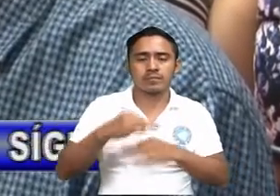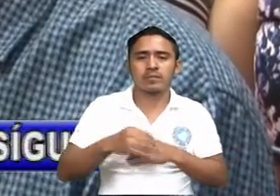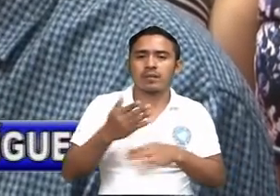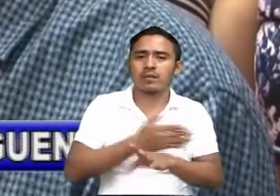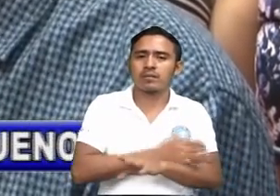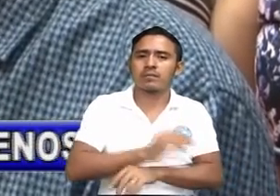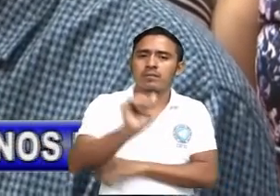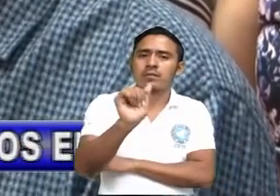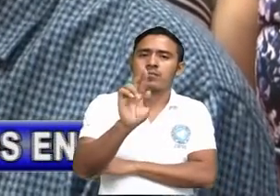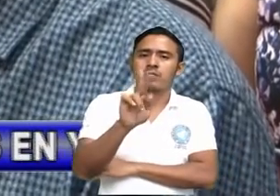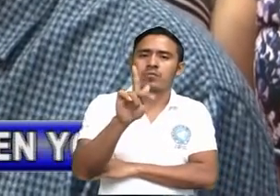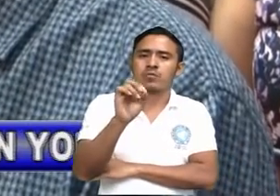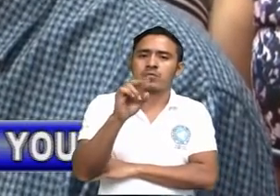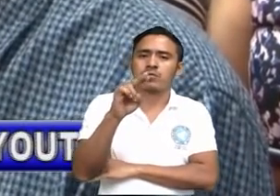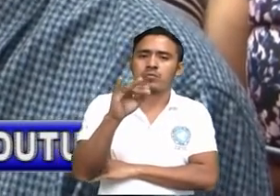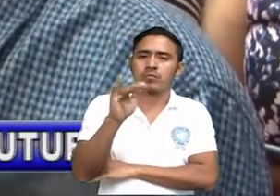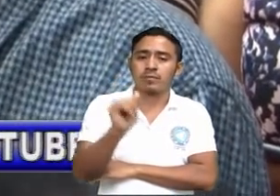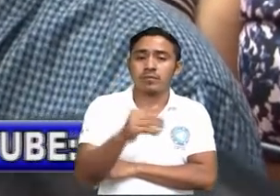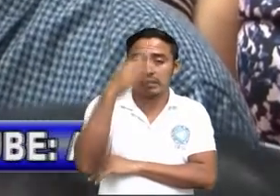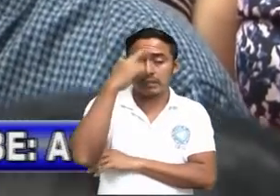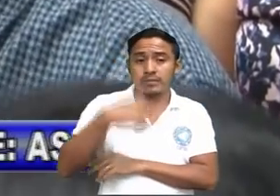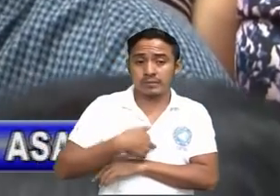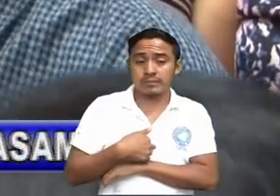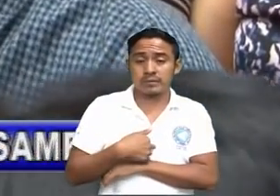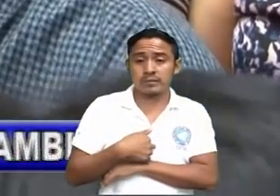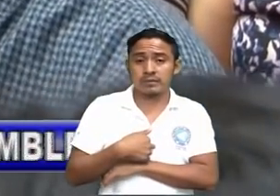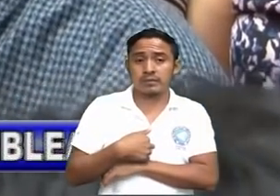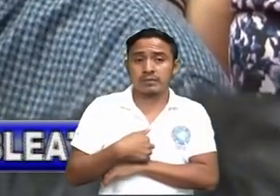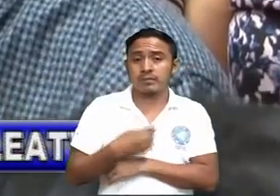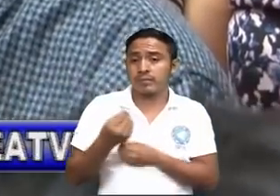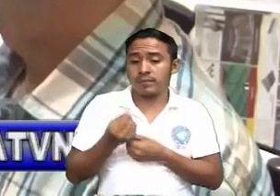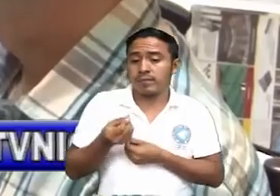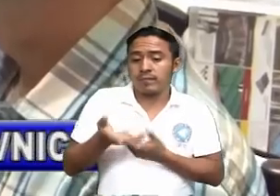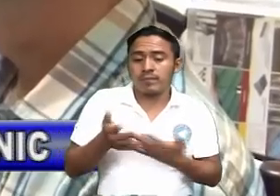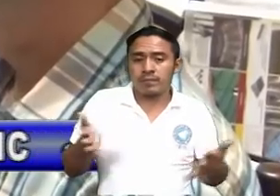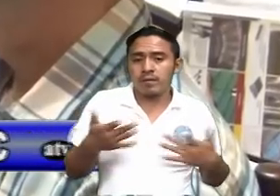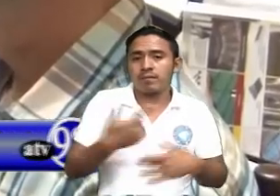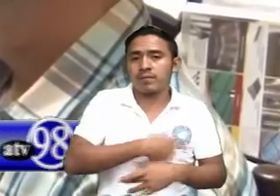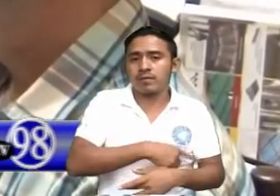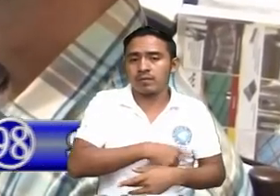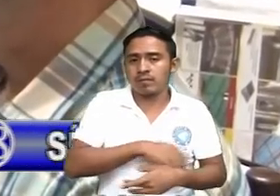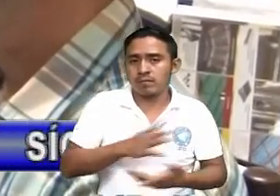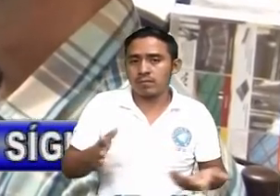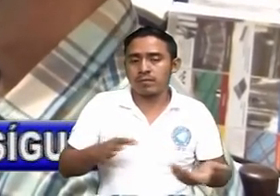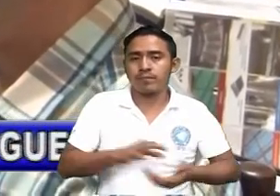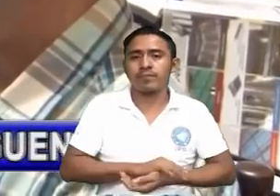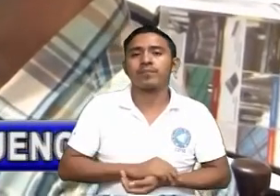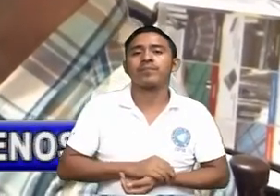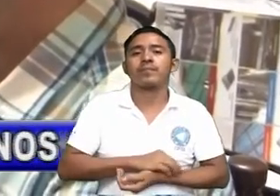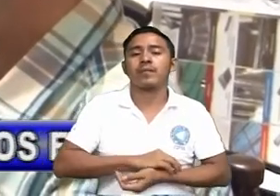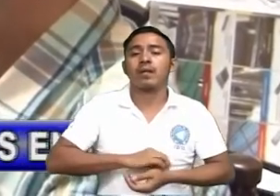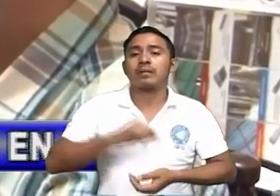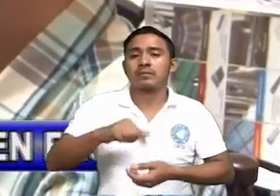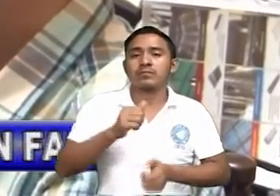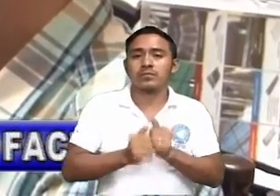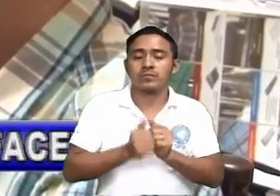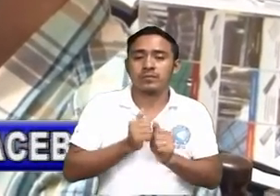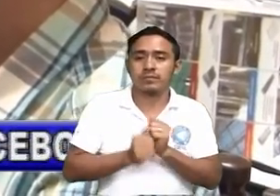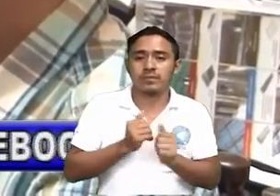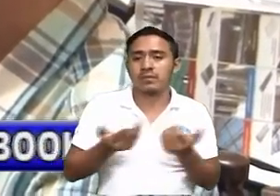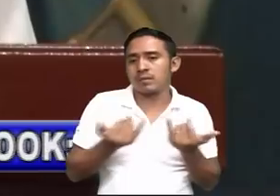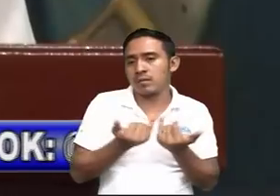autonomía escolar, que trasladaba responsabilidades sin trasladar recursos a los centros de estudio, lo cual estaba llevando a una tendencia